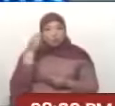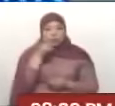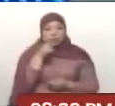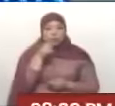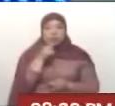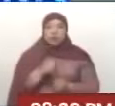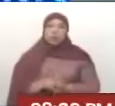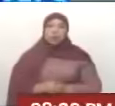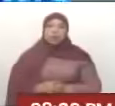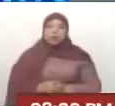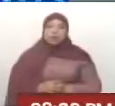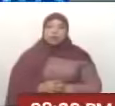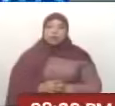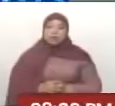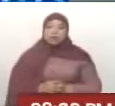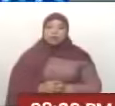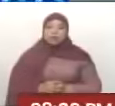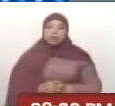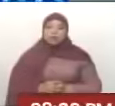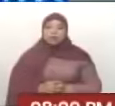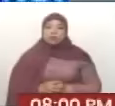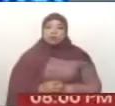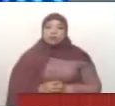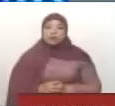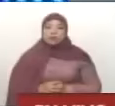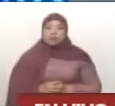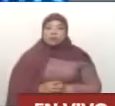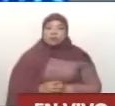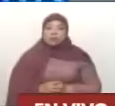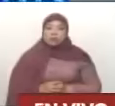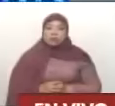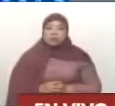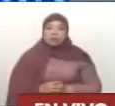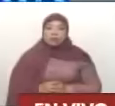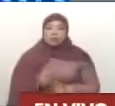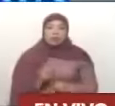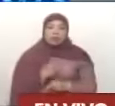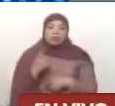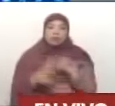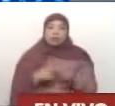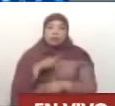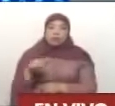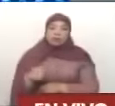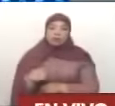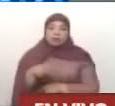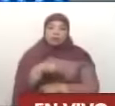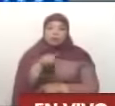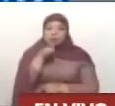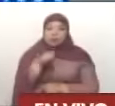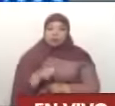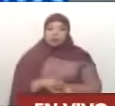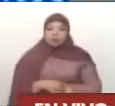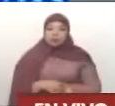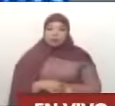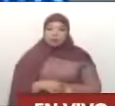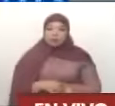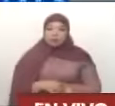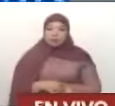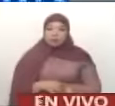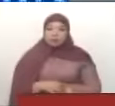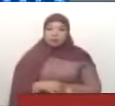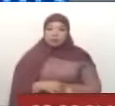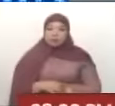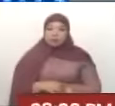Silita. ¿Los tienes listos? ¿Los revisaste? ¿Me das uno a mí y uno para ti? ¿Ah? Vamos a